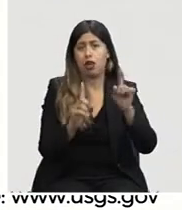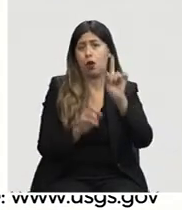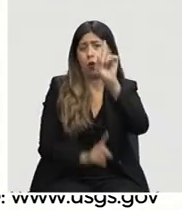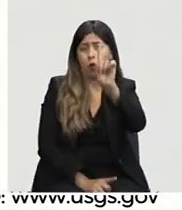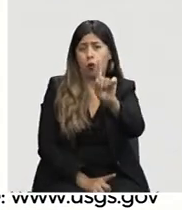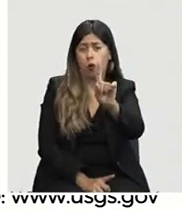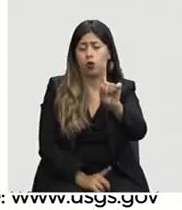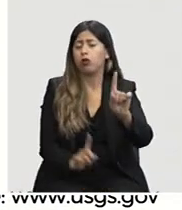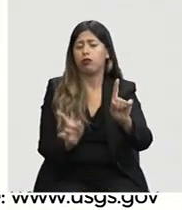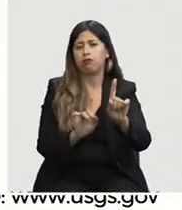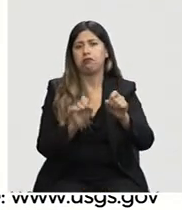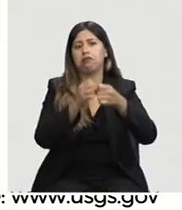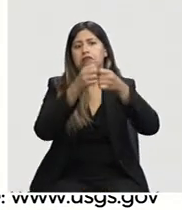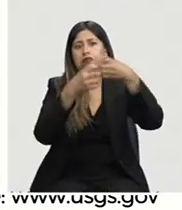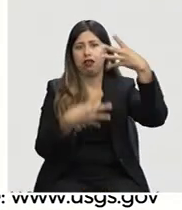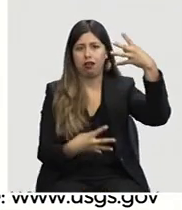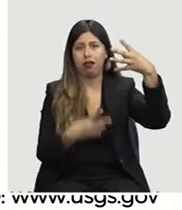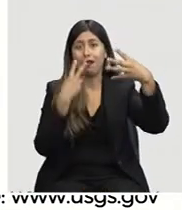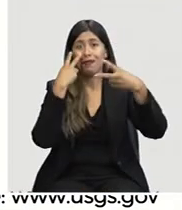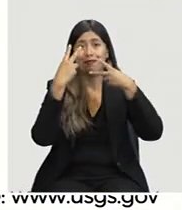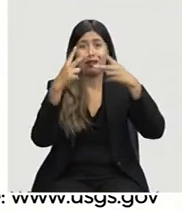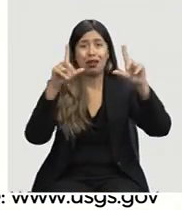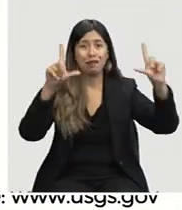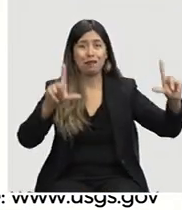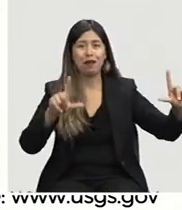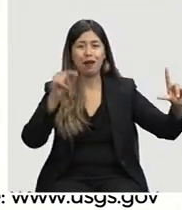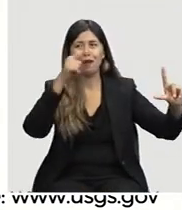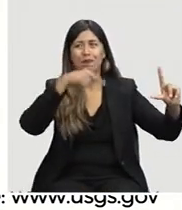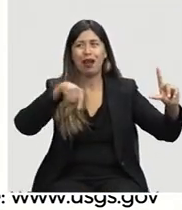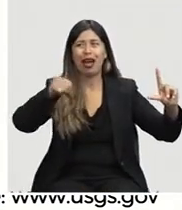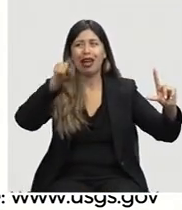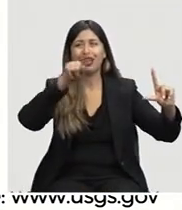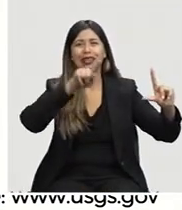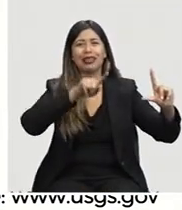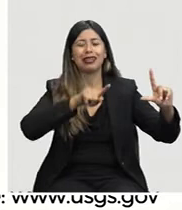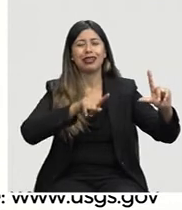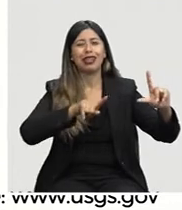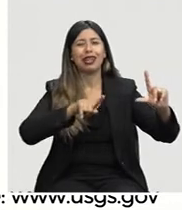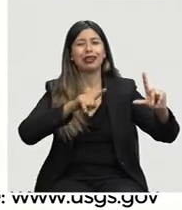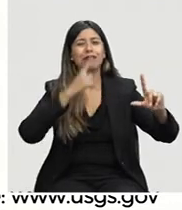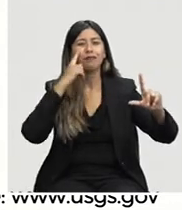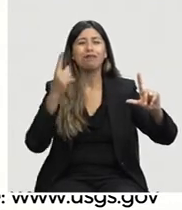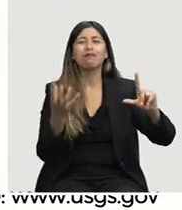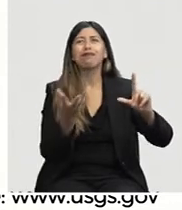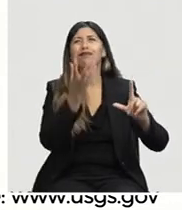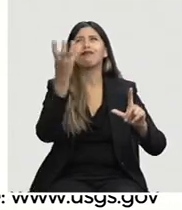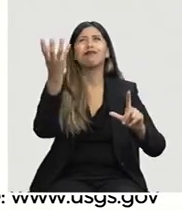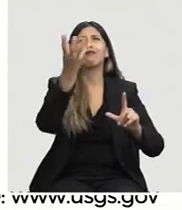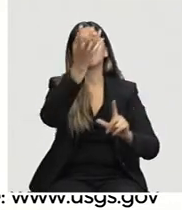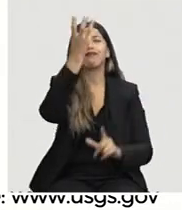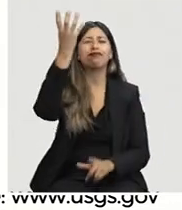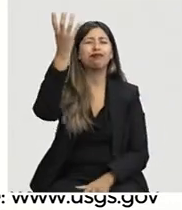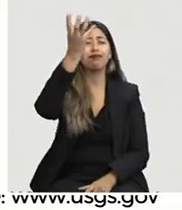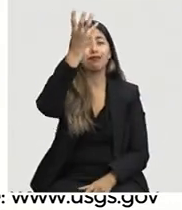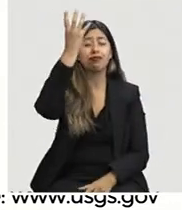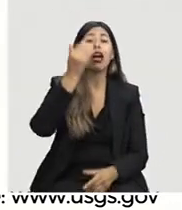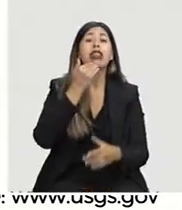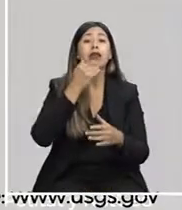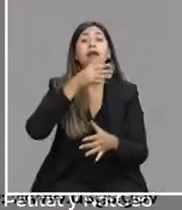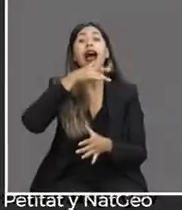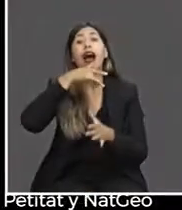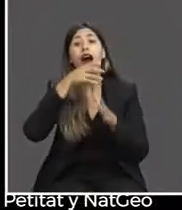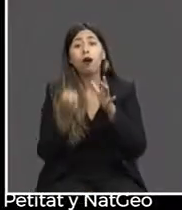tener, como vemos en la imagen, ¿cierto? Caída de cenizas, salidas de lava o incluso aluviones